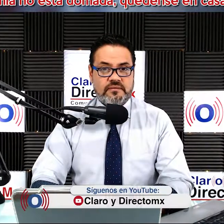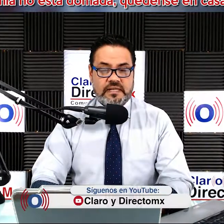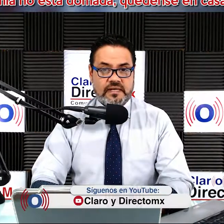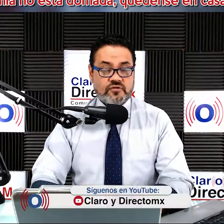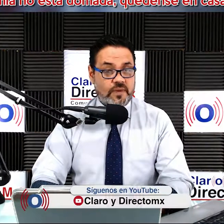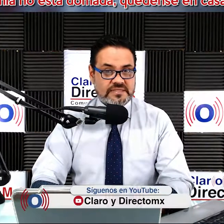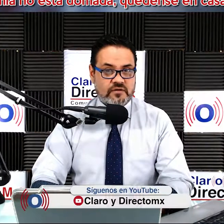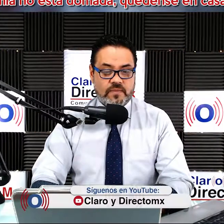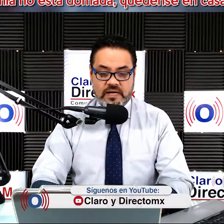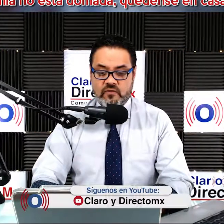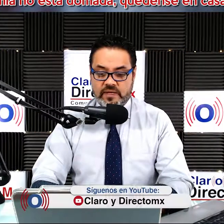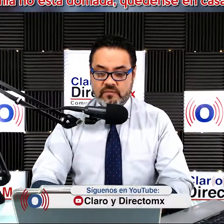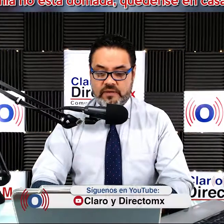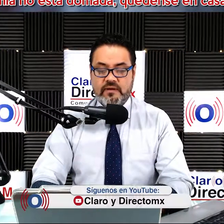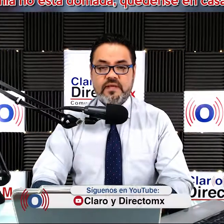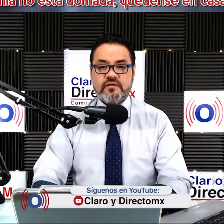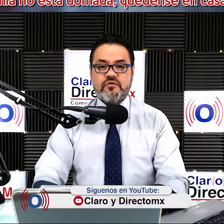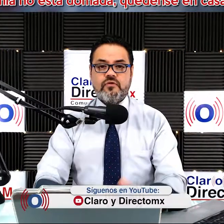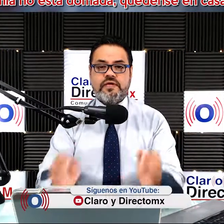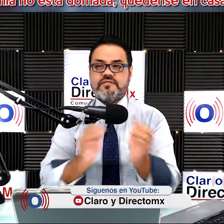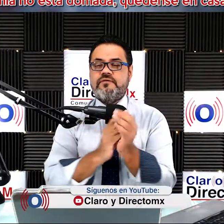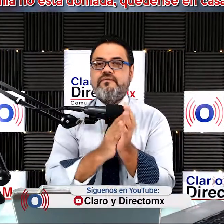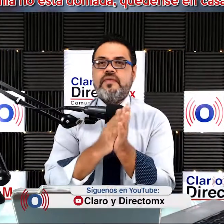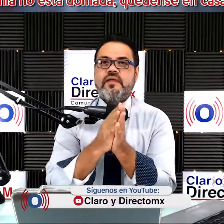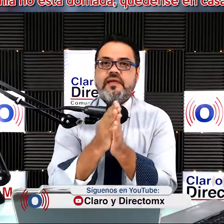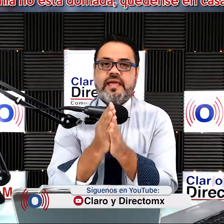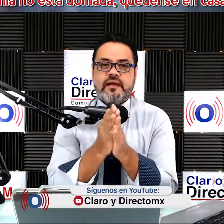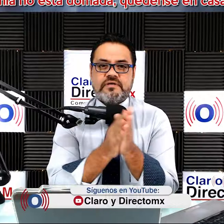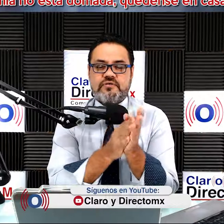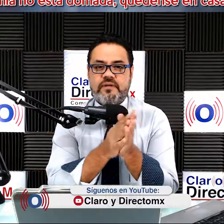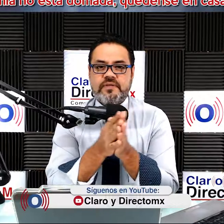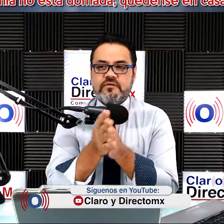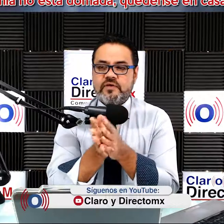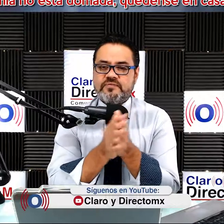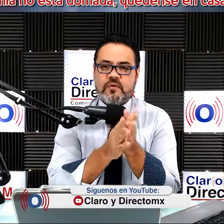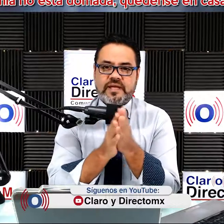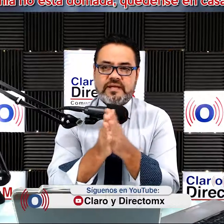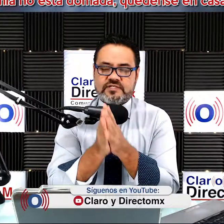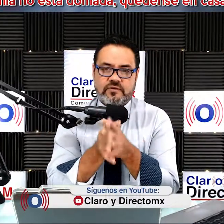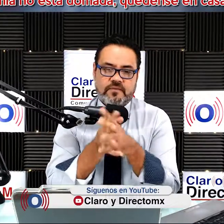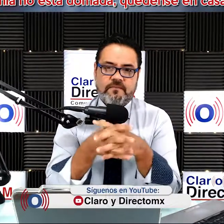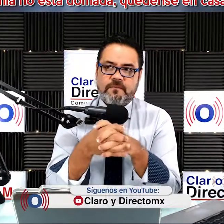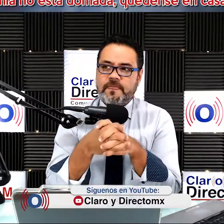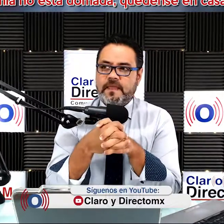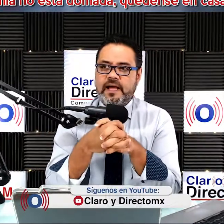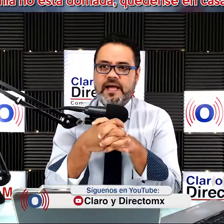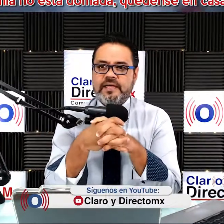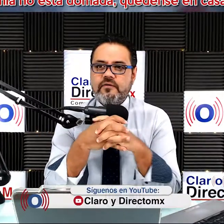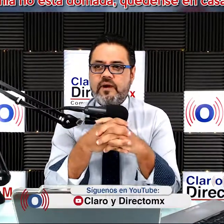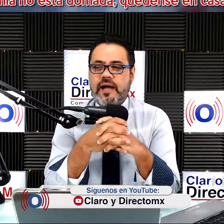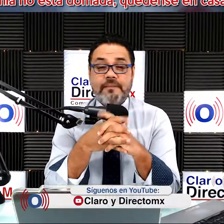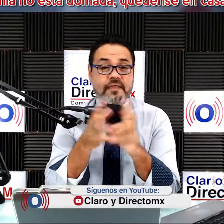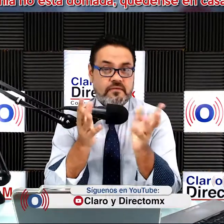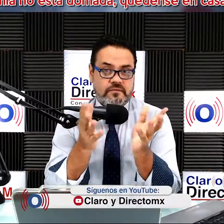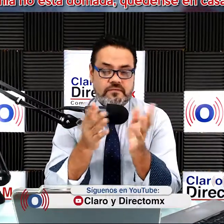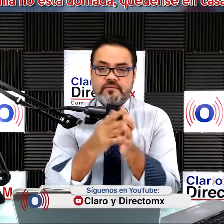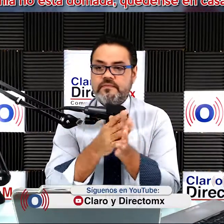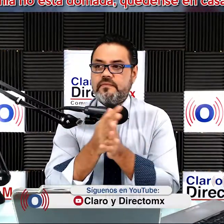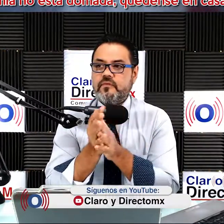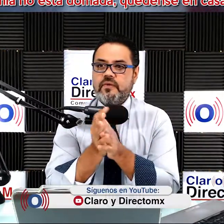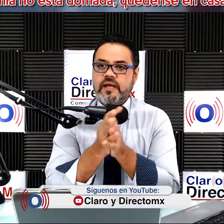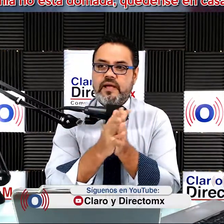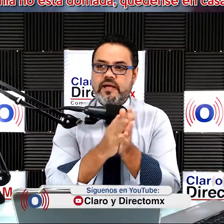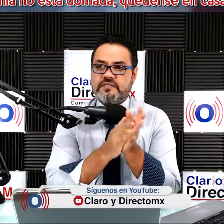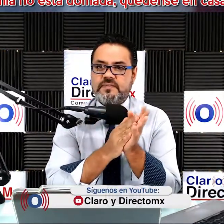y el ingreso básico para comer. Bueno, en medio de todo esto, el cuestionamiento es por qué razón ha habido